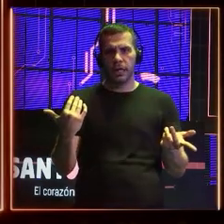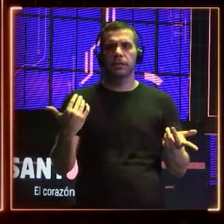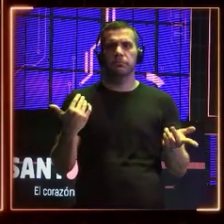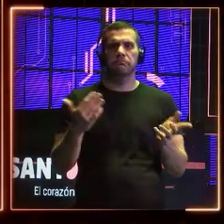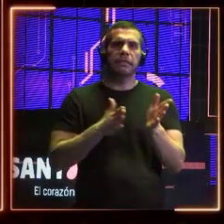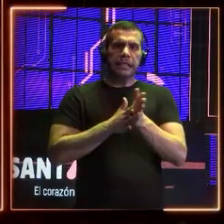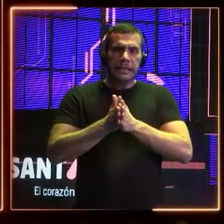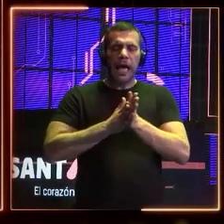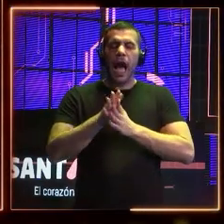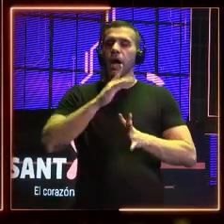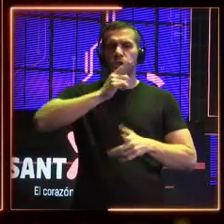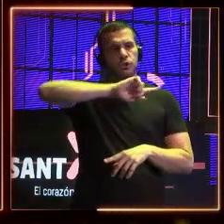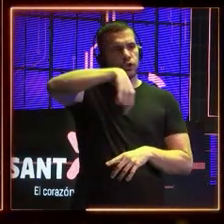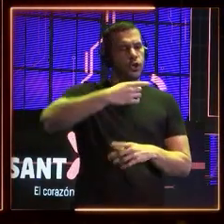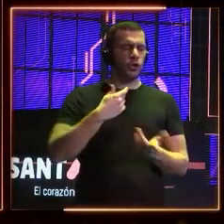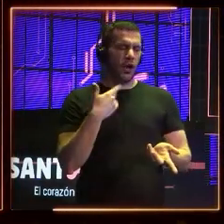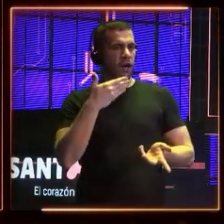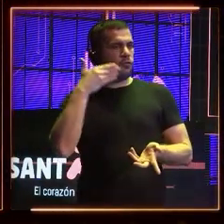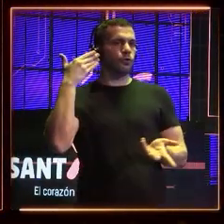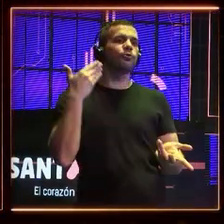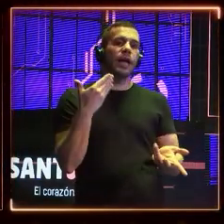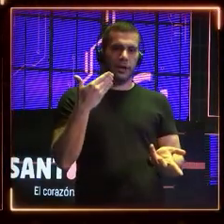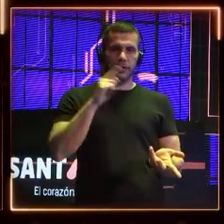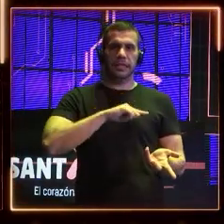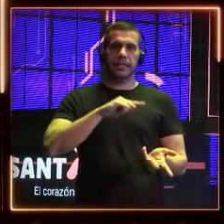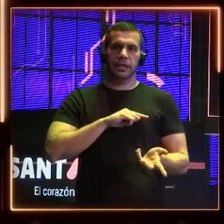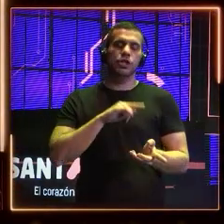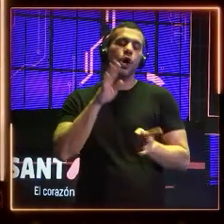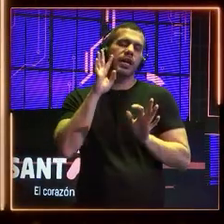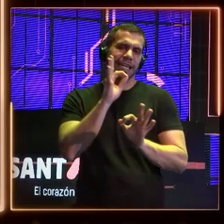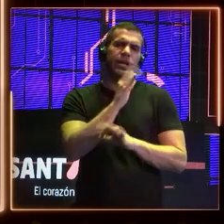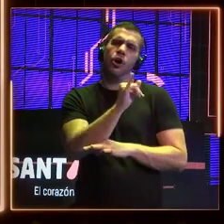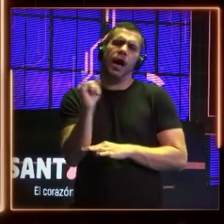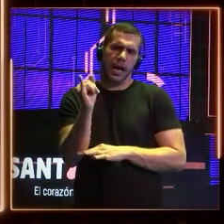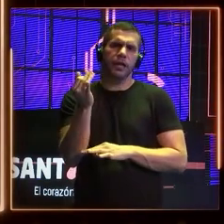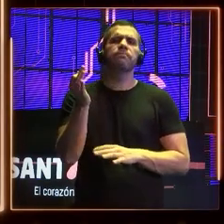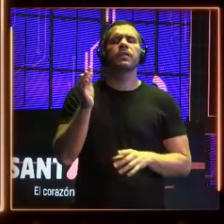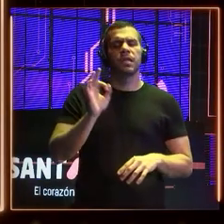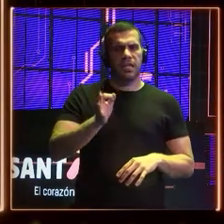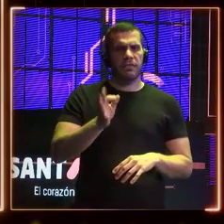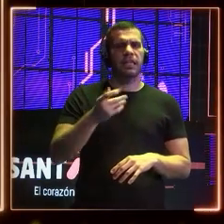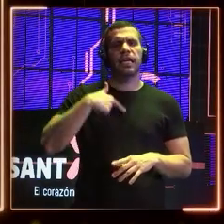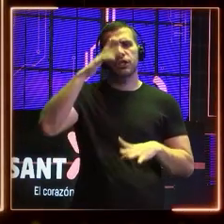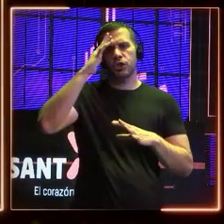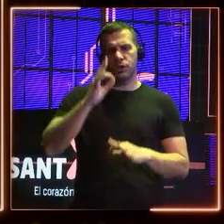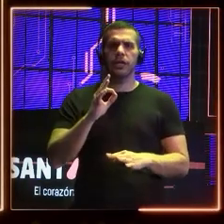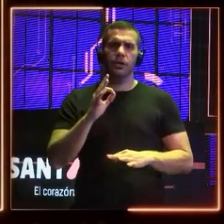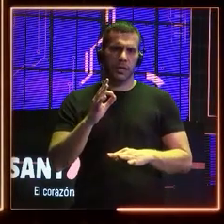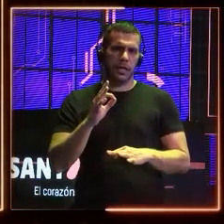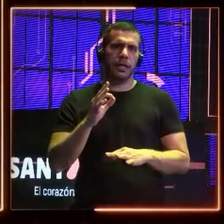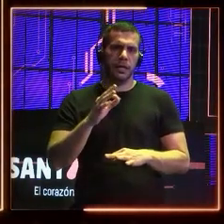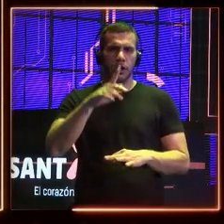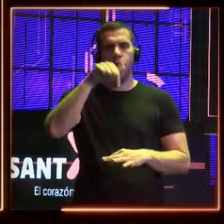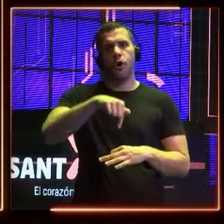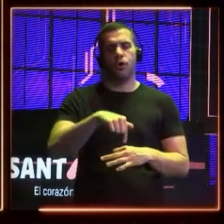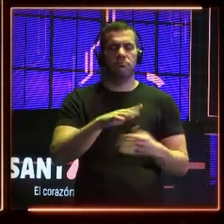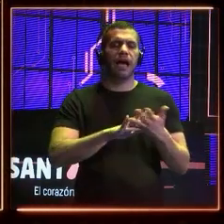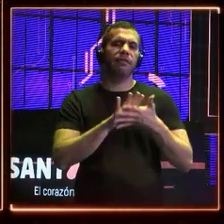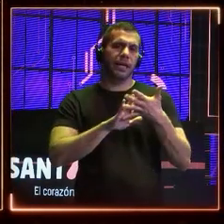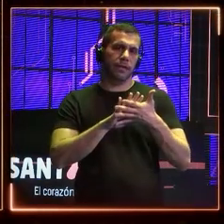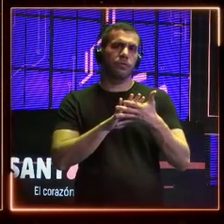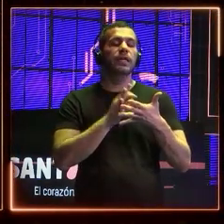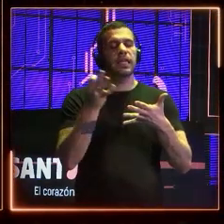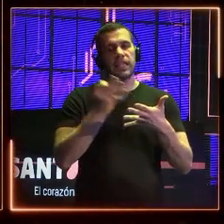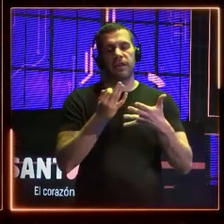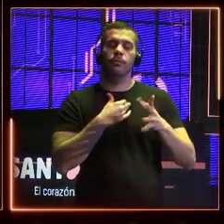sentirnos realmente Afortunados Claro que hay riesgos y creo que también a lo largo del día vamos a hablar un poco de ellos y es importante que haya una regulación Y